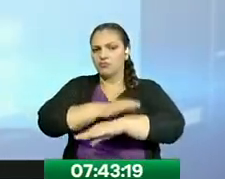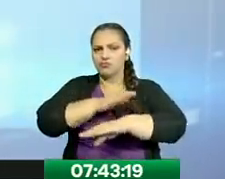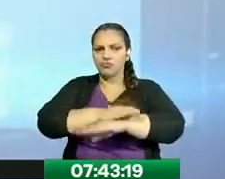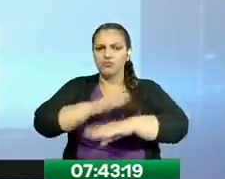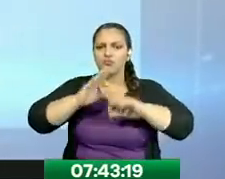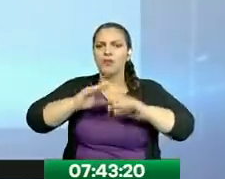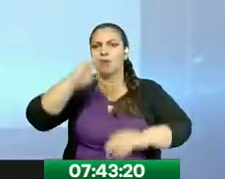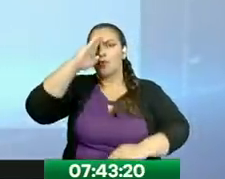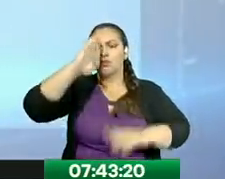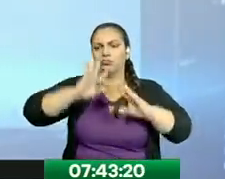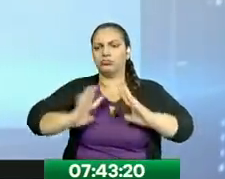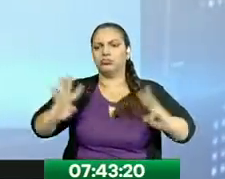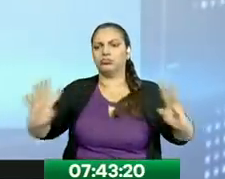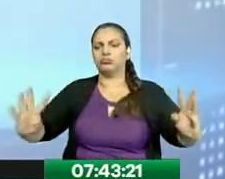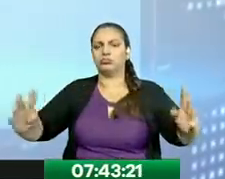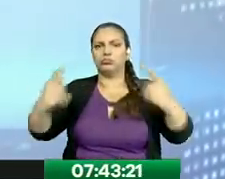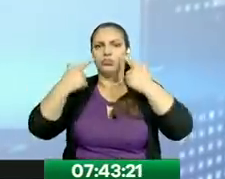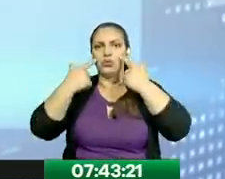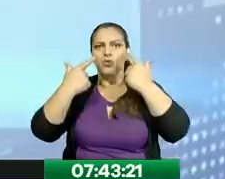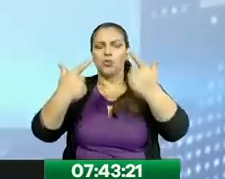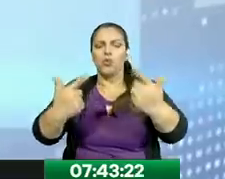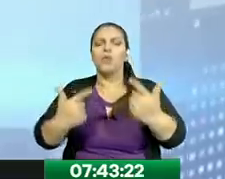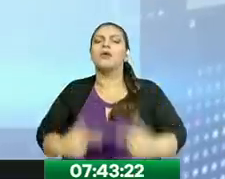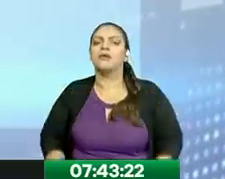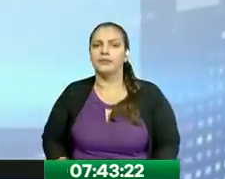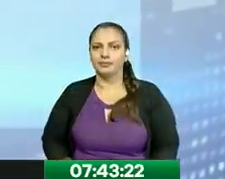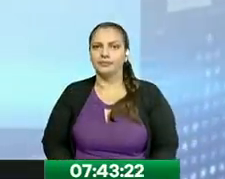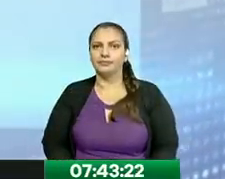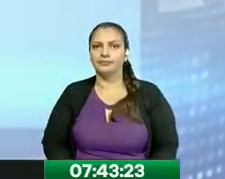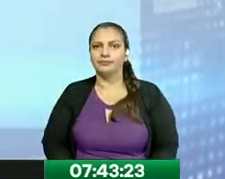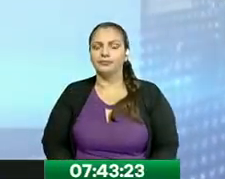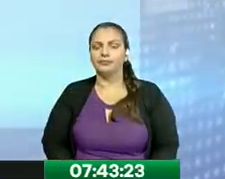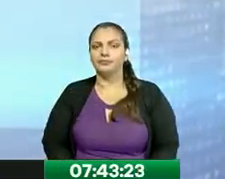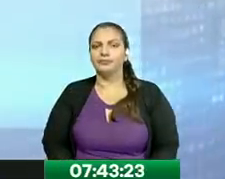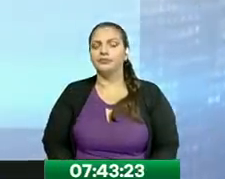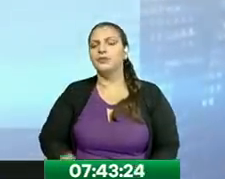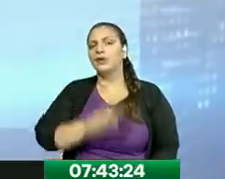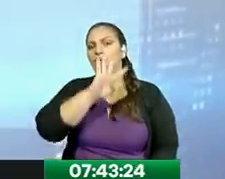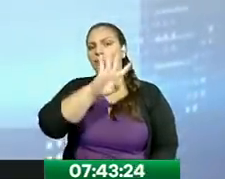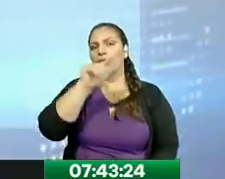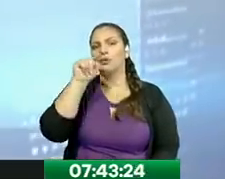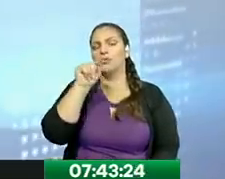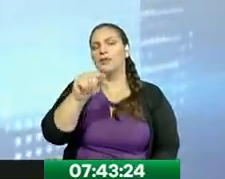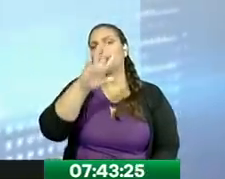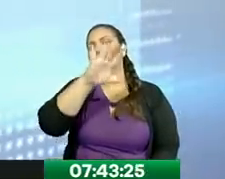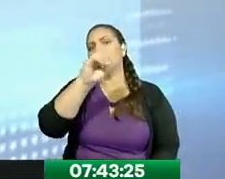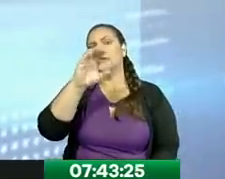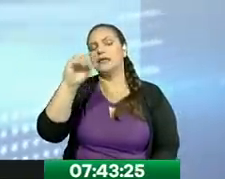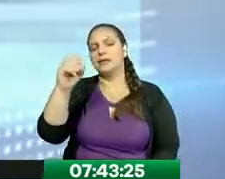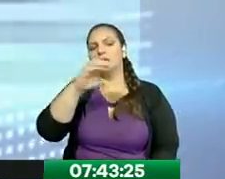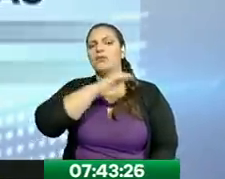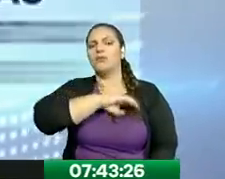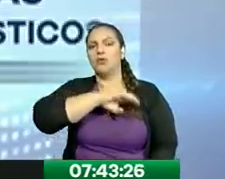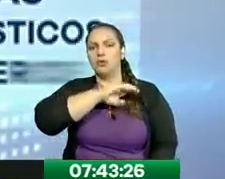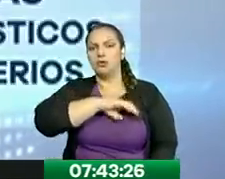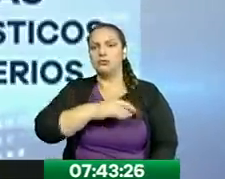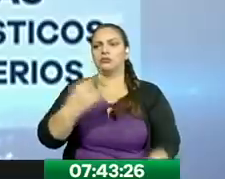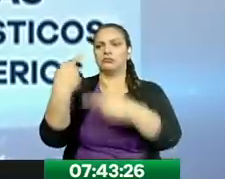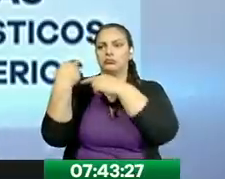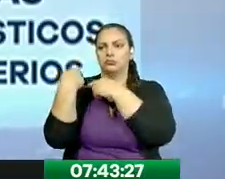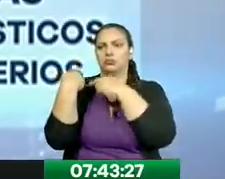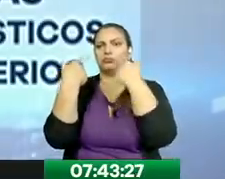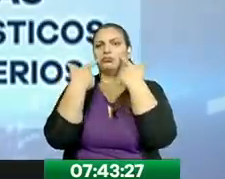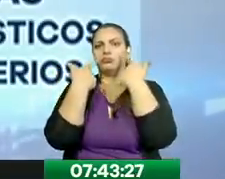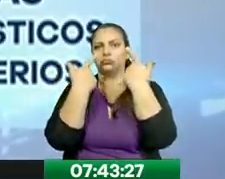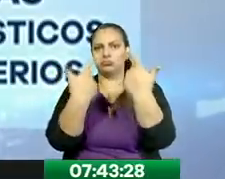servidores policiales que se encargarán de realizar su servicio en cada una de las upc en el eje preventivo contamos con dos